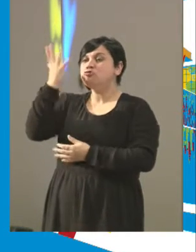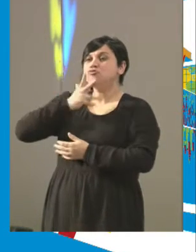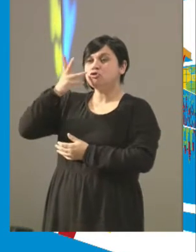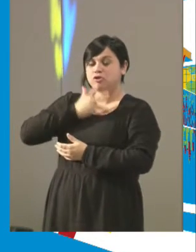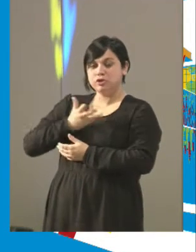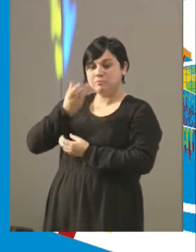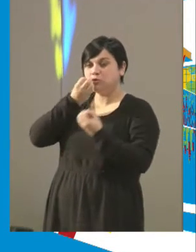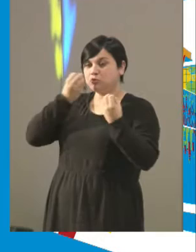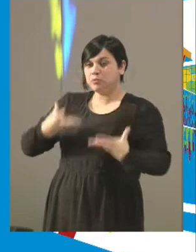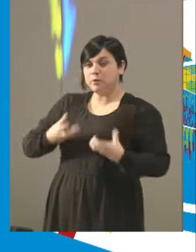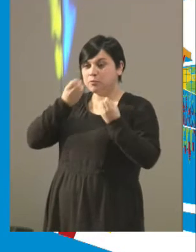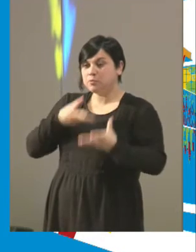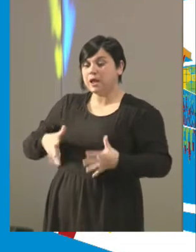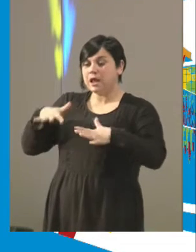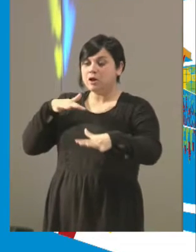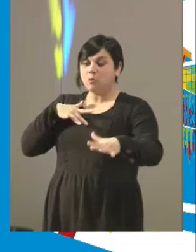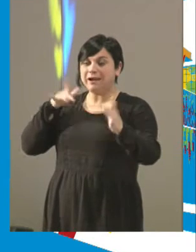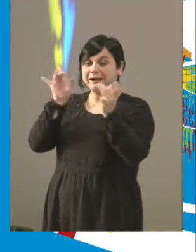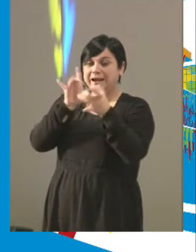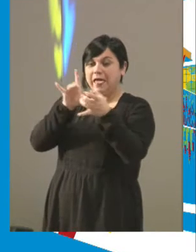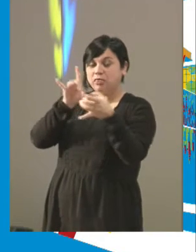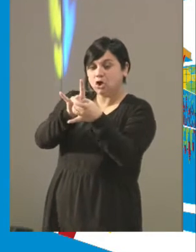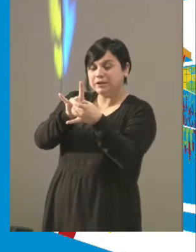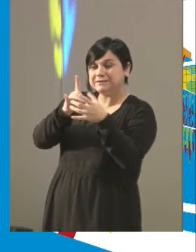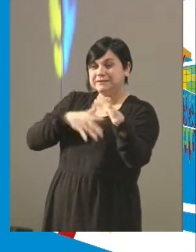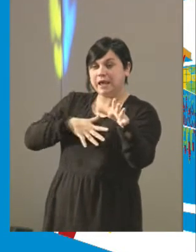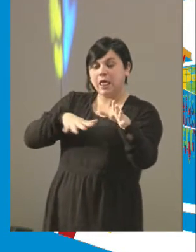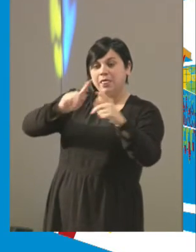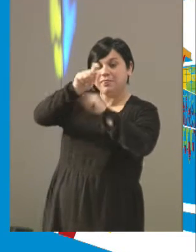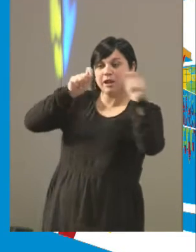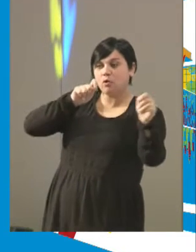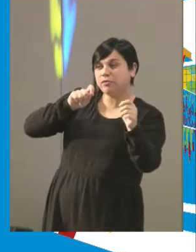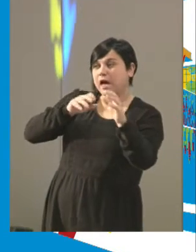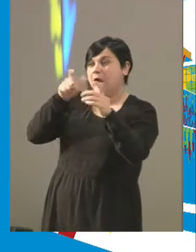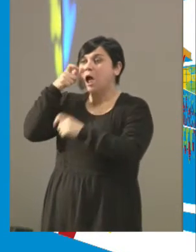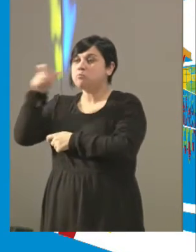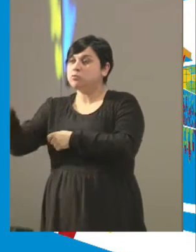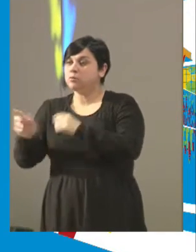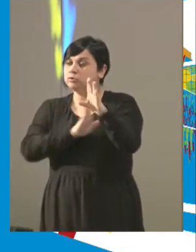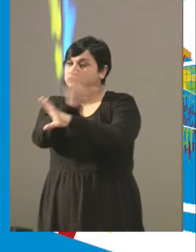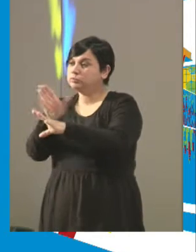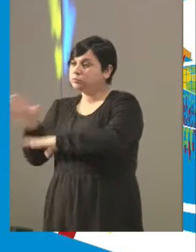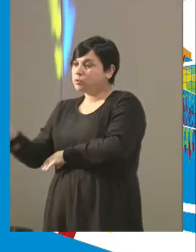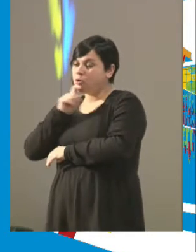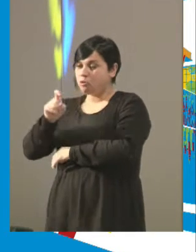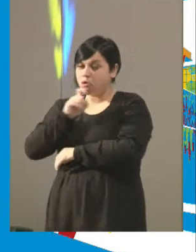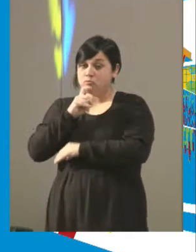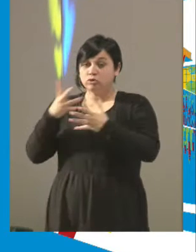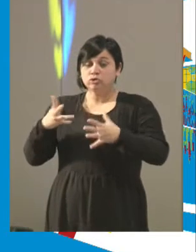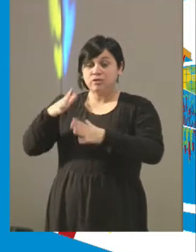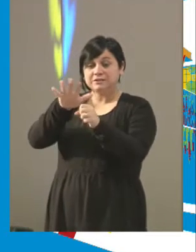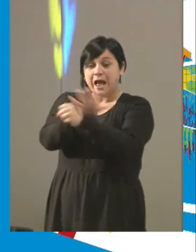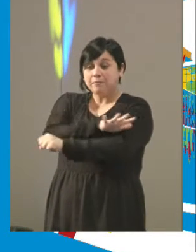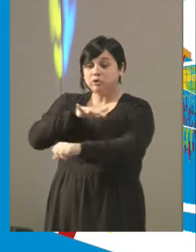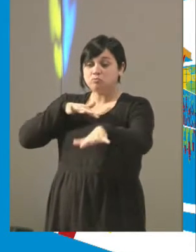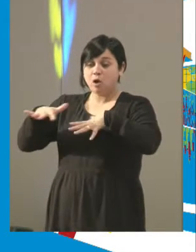y adecuado de cómo se producen esas relaciones entre los municipios de un entorno metropolitano. Esto, como os digo, en el ámbito de la movilidad es un